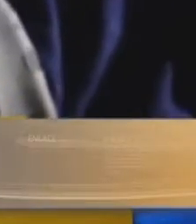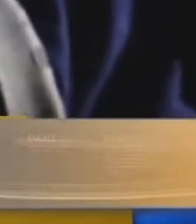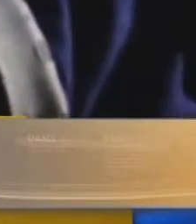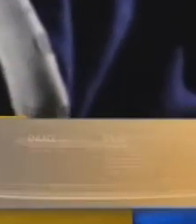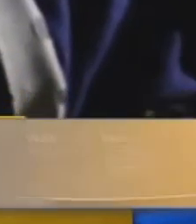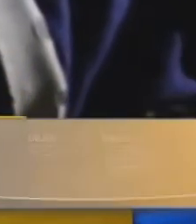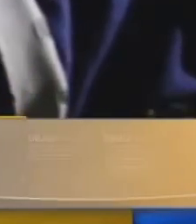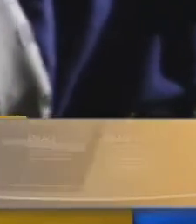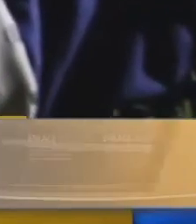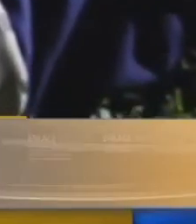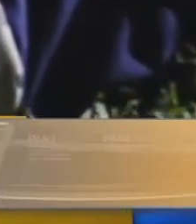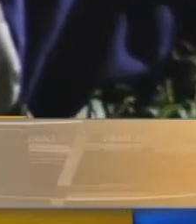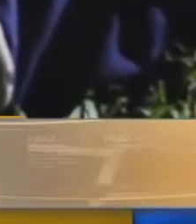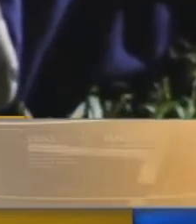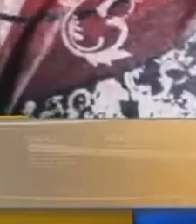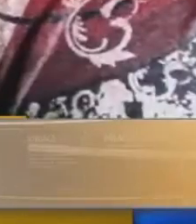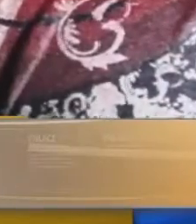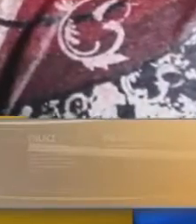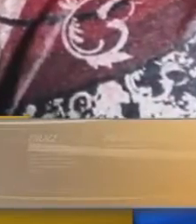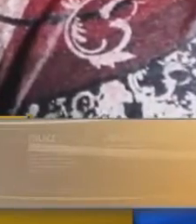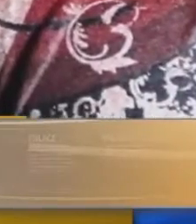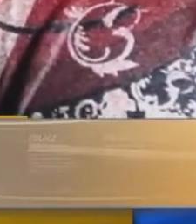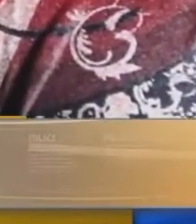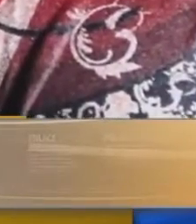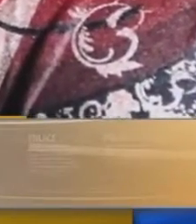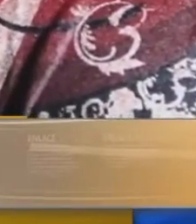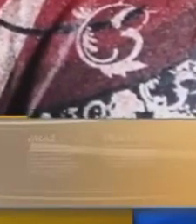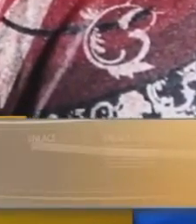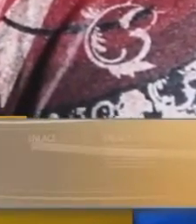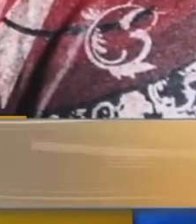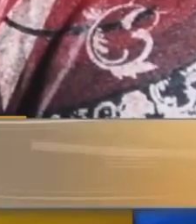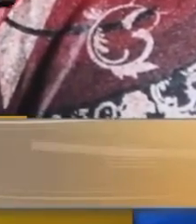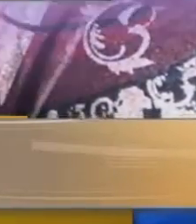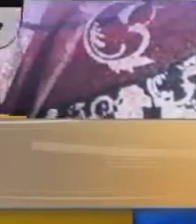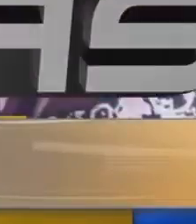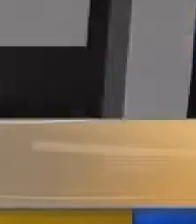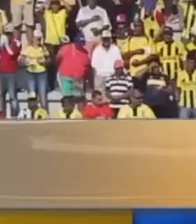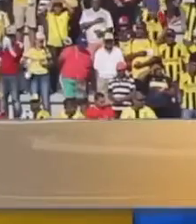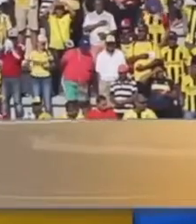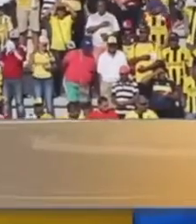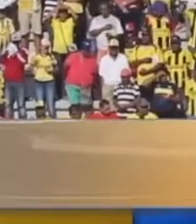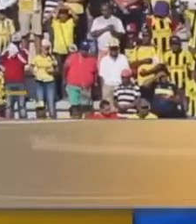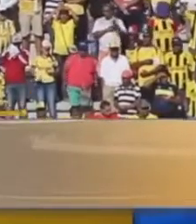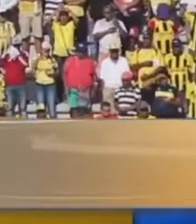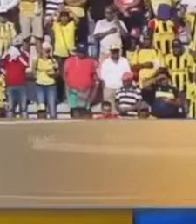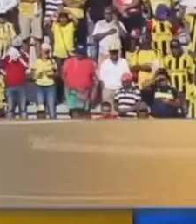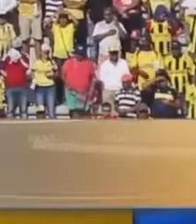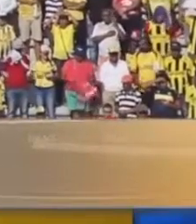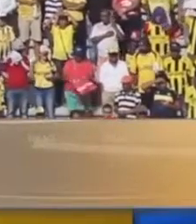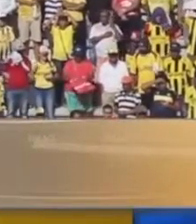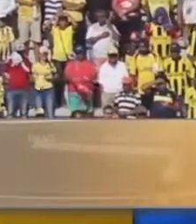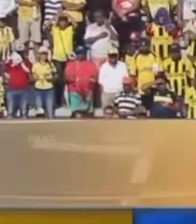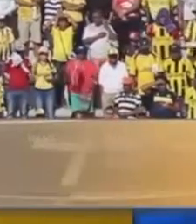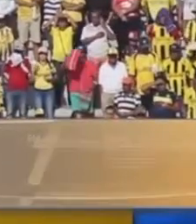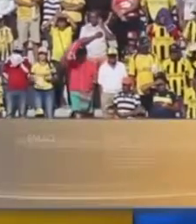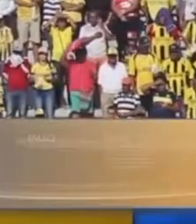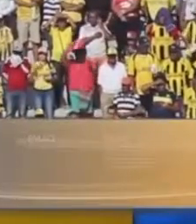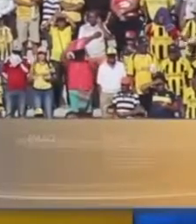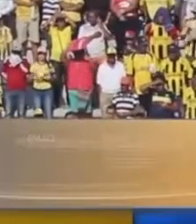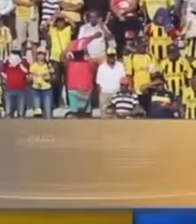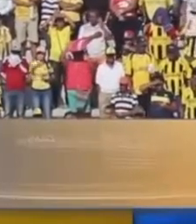cabecilla del Frente José Antonio Galán del ELN, autor del secuestro del patrullero en el sur de Bolívar. En los deportes, ya está a la venta la boletería